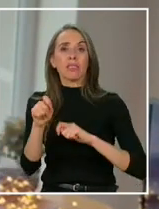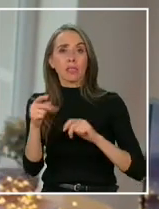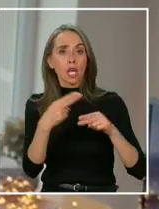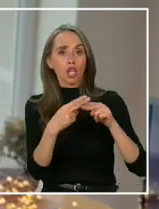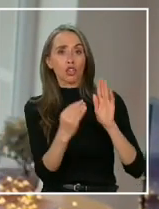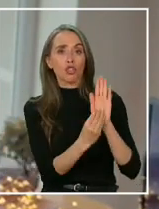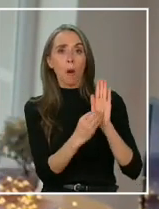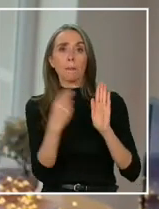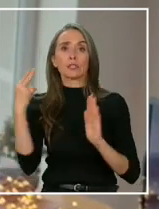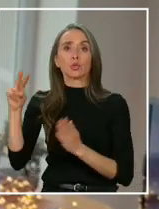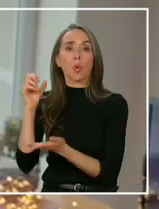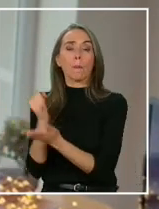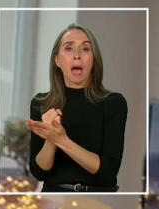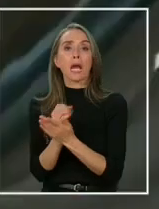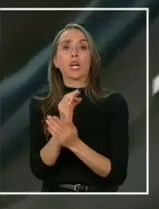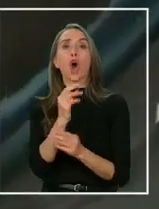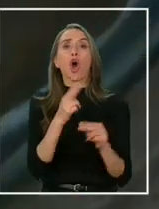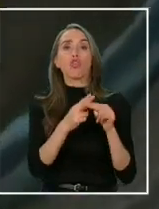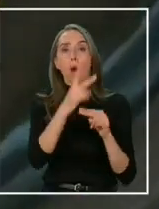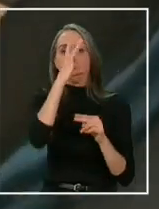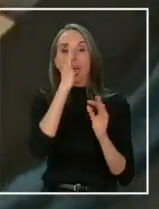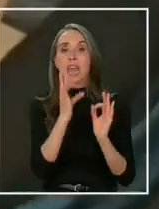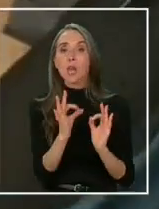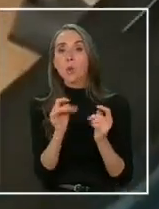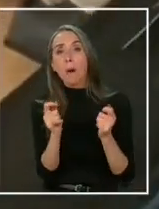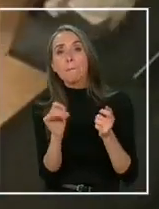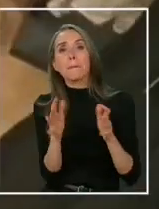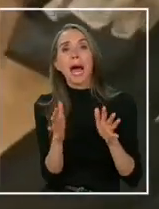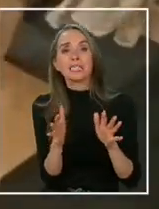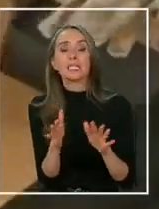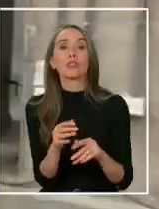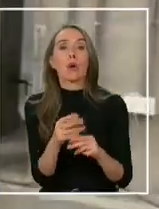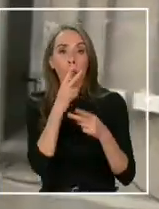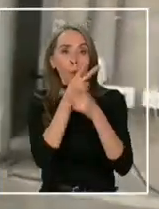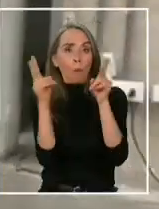su marca o nombres que puedan ser similares. Escándalo por venta